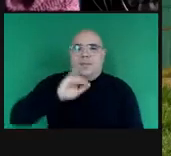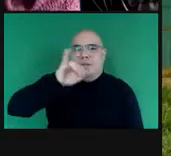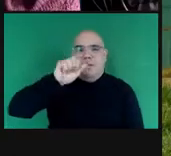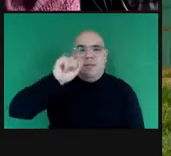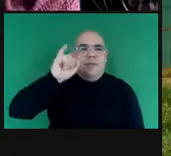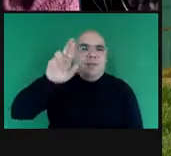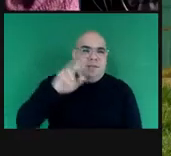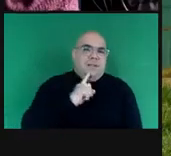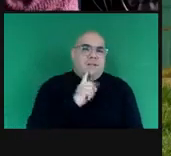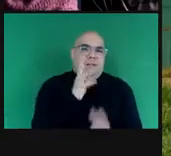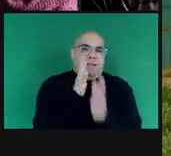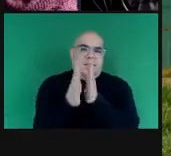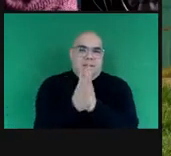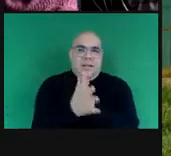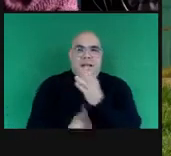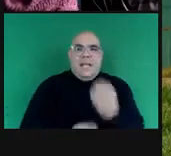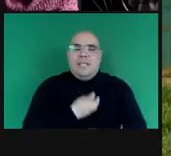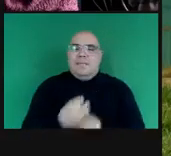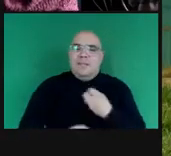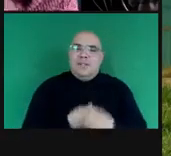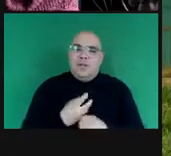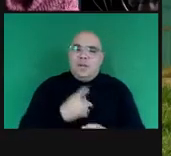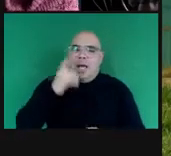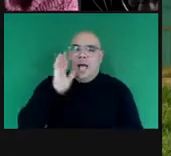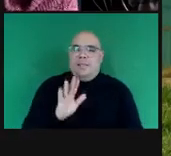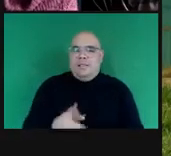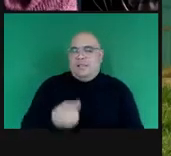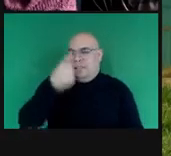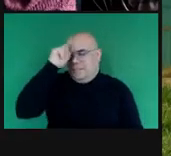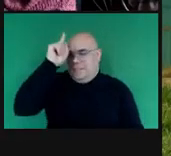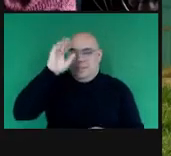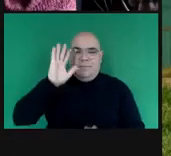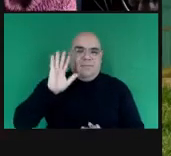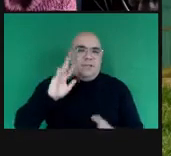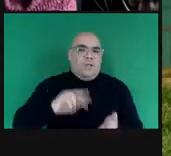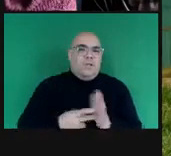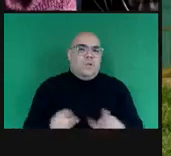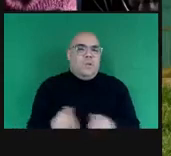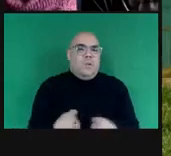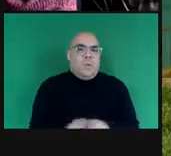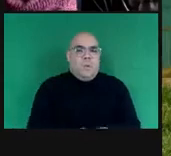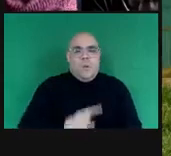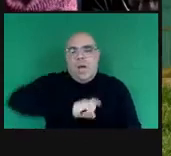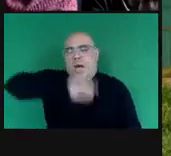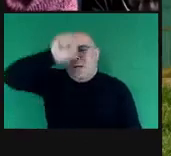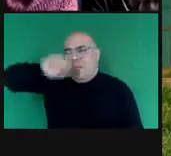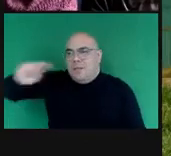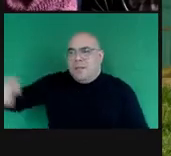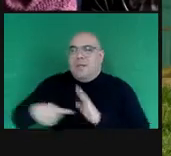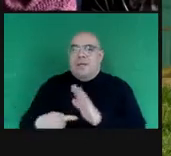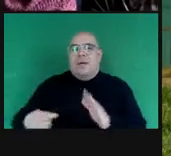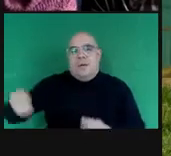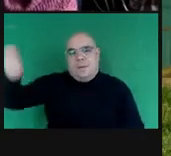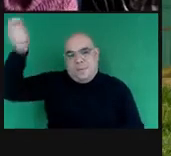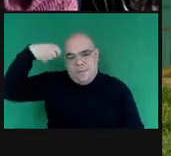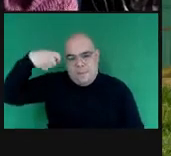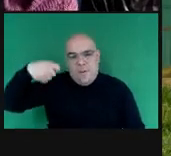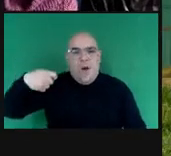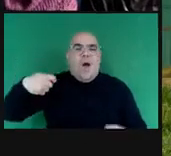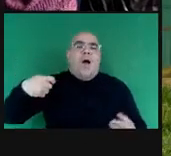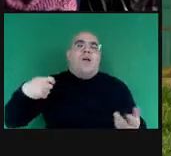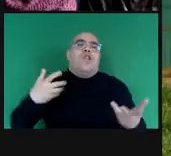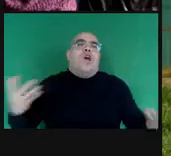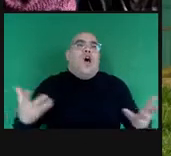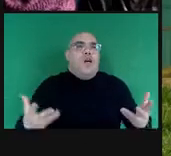que más innata que tenemos como humanidad. Nuestro primer ejemplo, ¿no? Es como estos rayones o memorias que encontramos en las